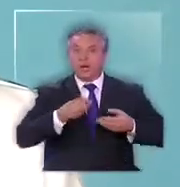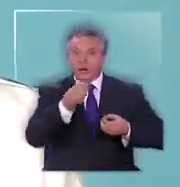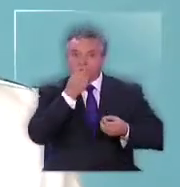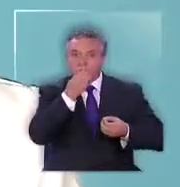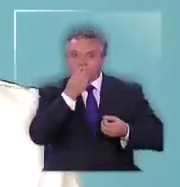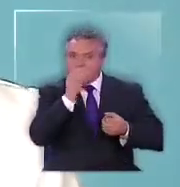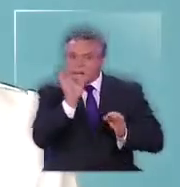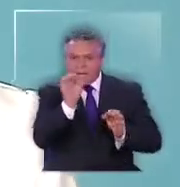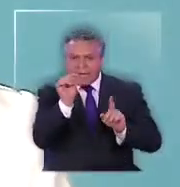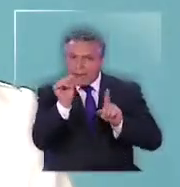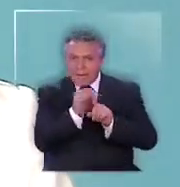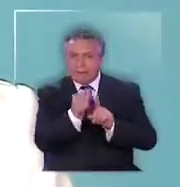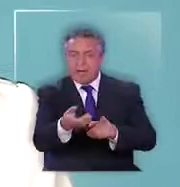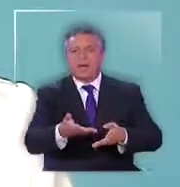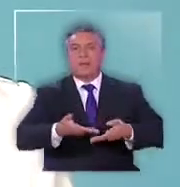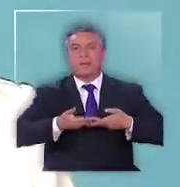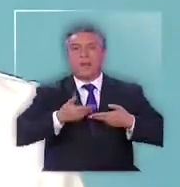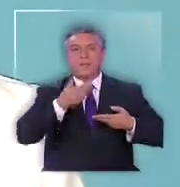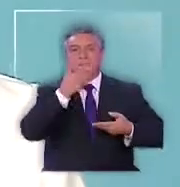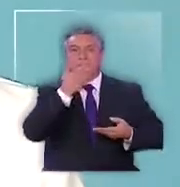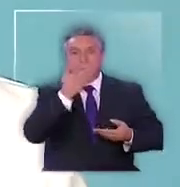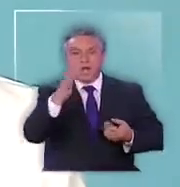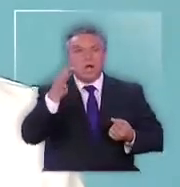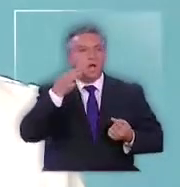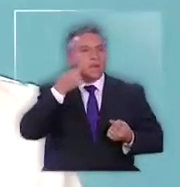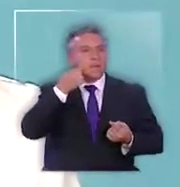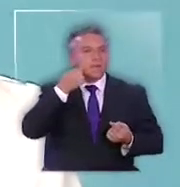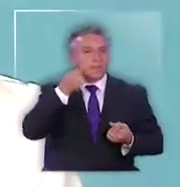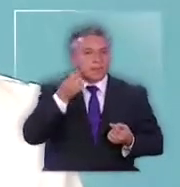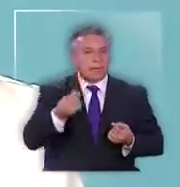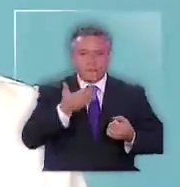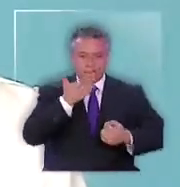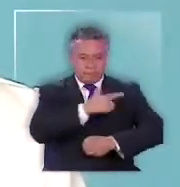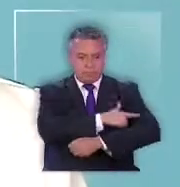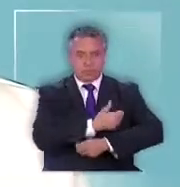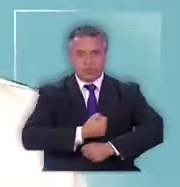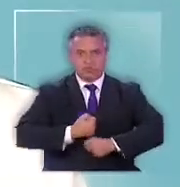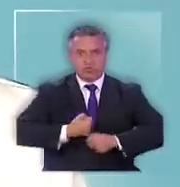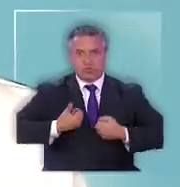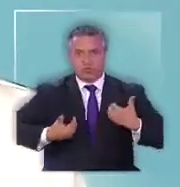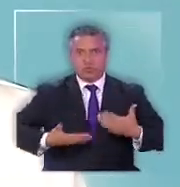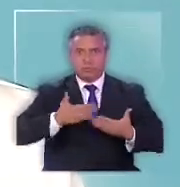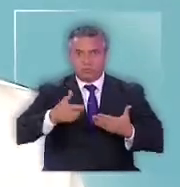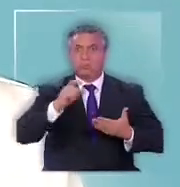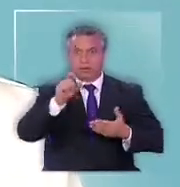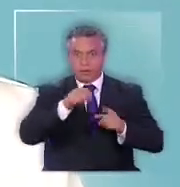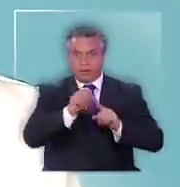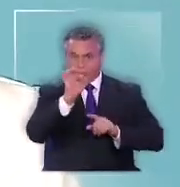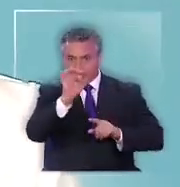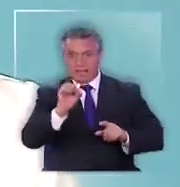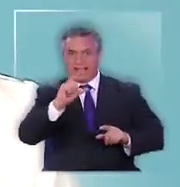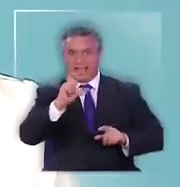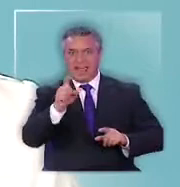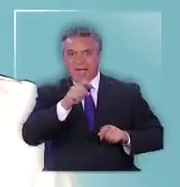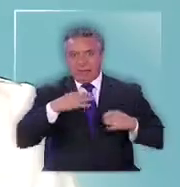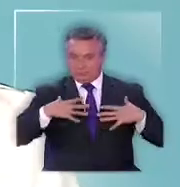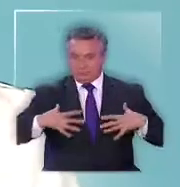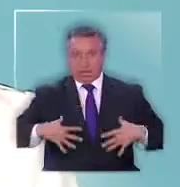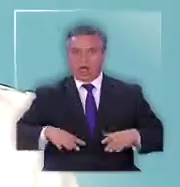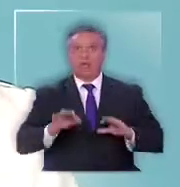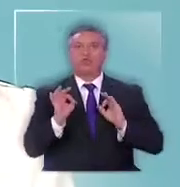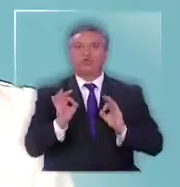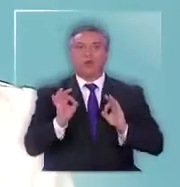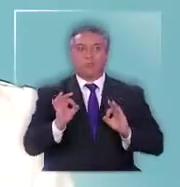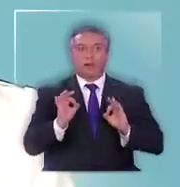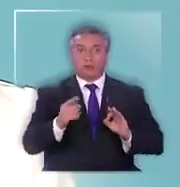que te dan una mejor calidad de piel, determinada musculatura, un porcentaje de grasa dentro de lo normal. Por lo tanto, si